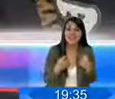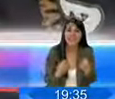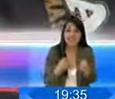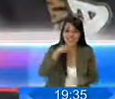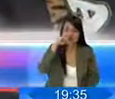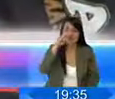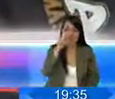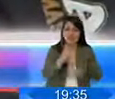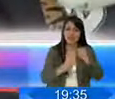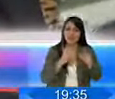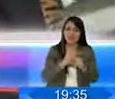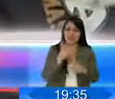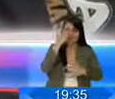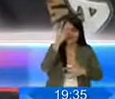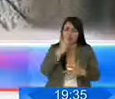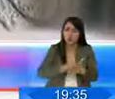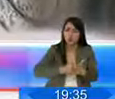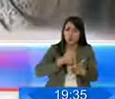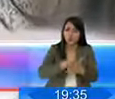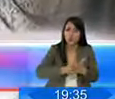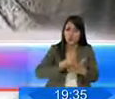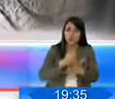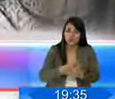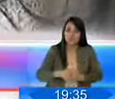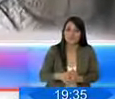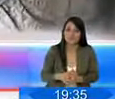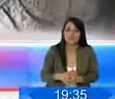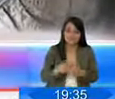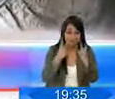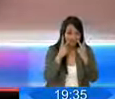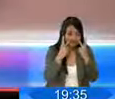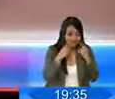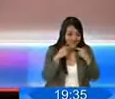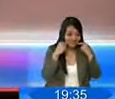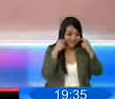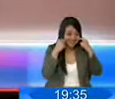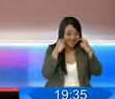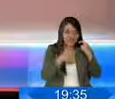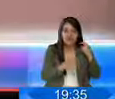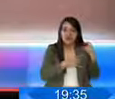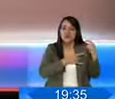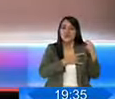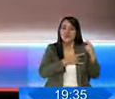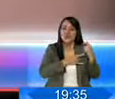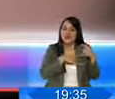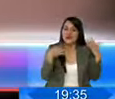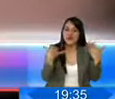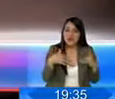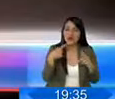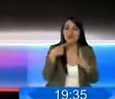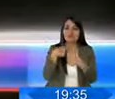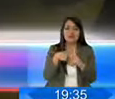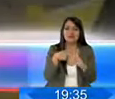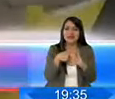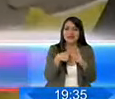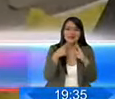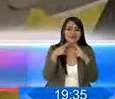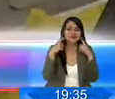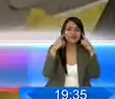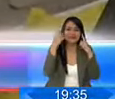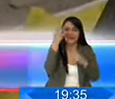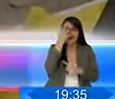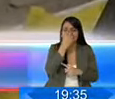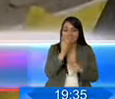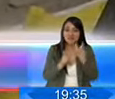que lucha con su enfermedad e inyecta de energía y positivismo con la sonrisa más pura que puede haber en la tierra. Personas han